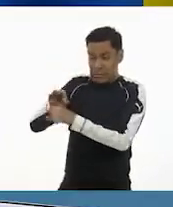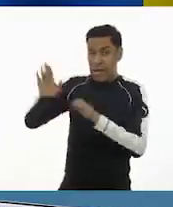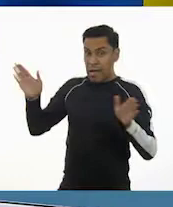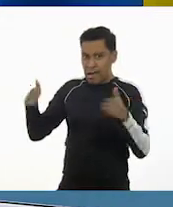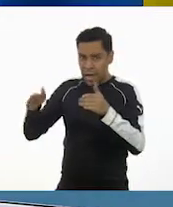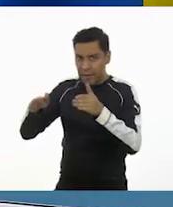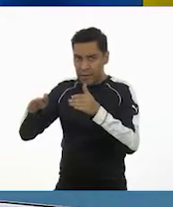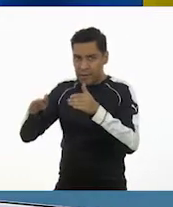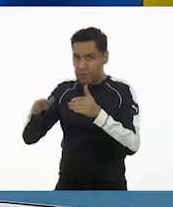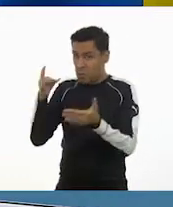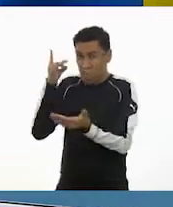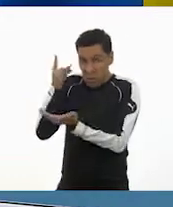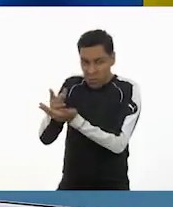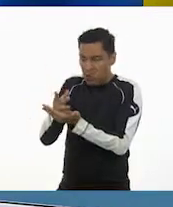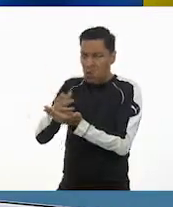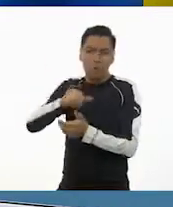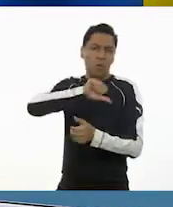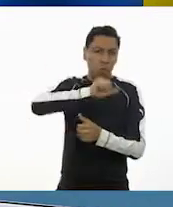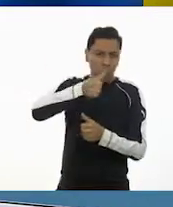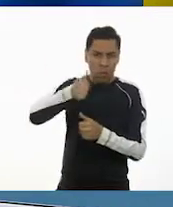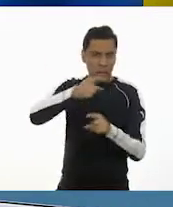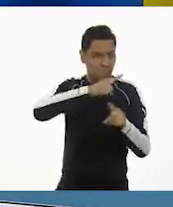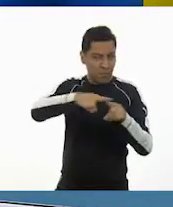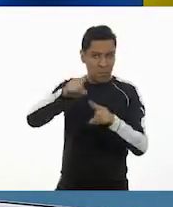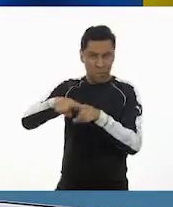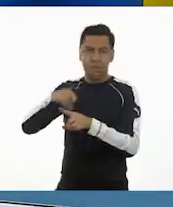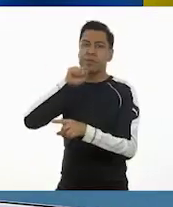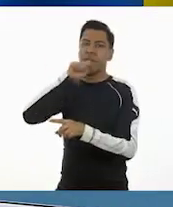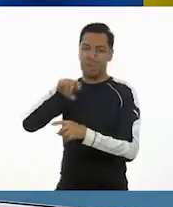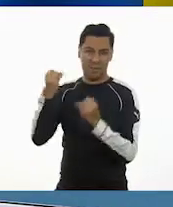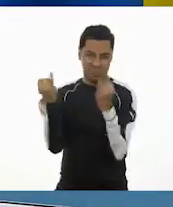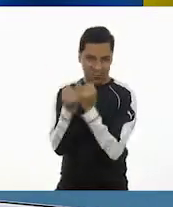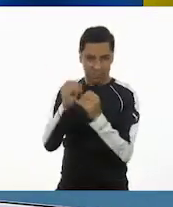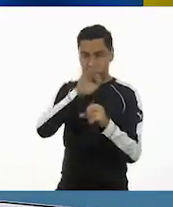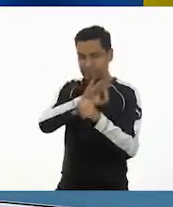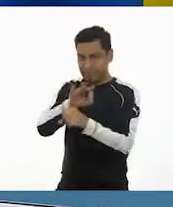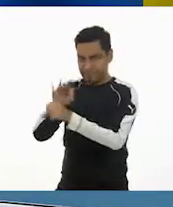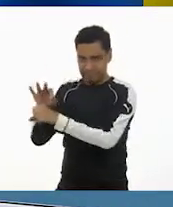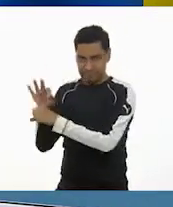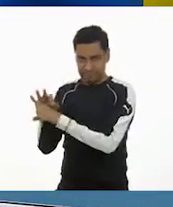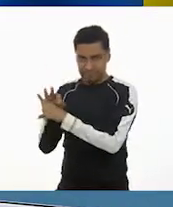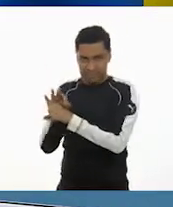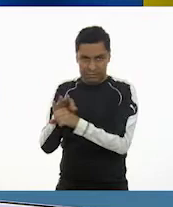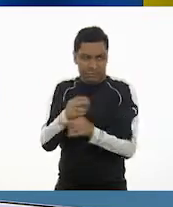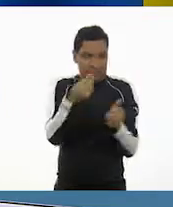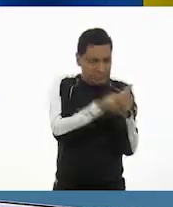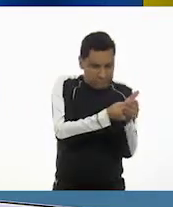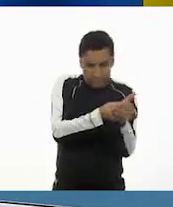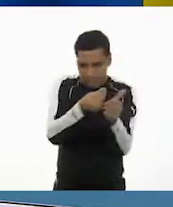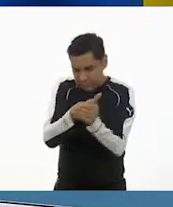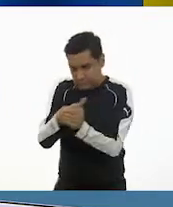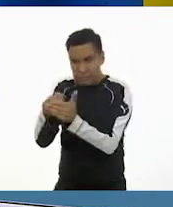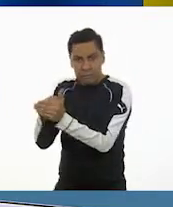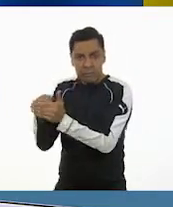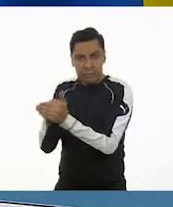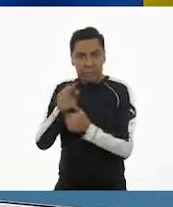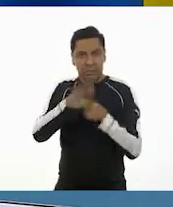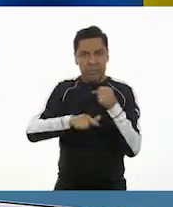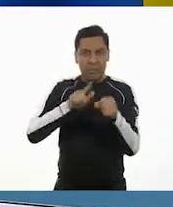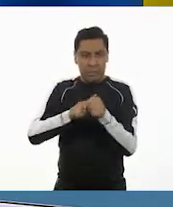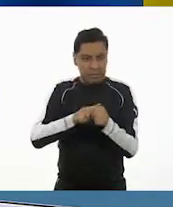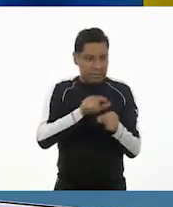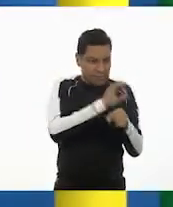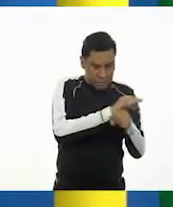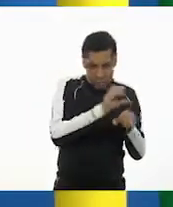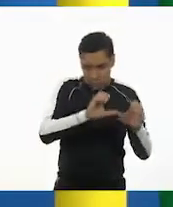Eso es muy importante, porque hacer un proyecto de conservación para cada especie sería muy complicado y además muy